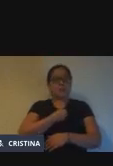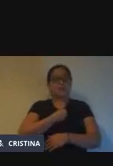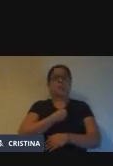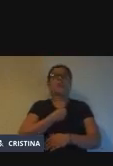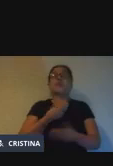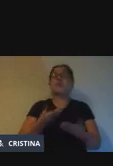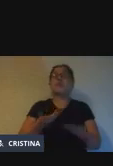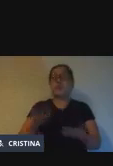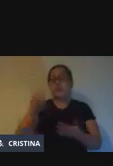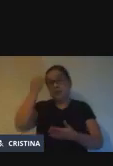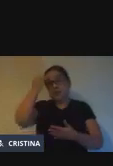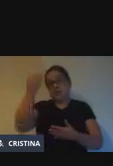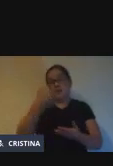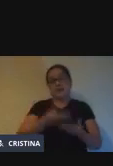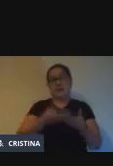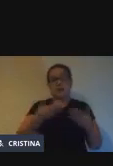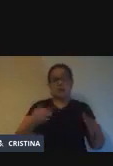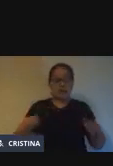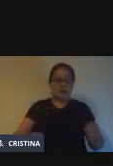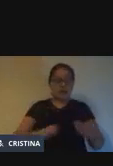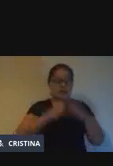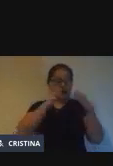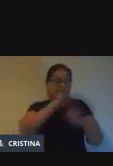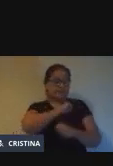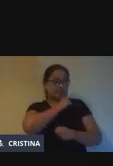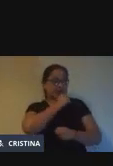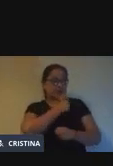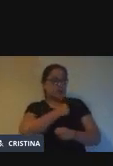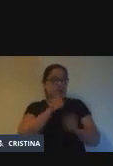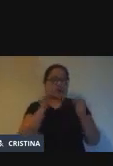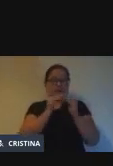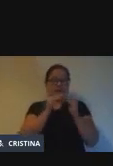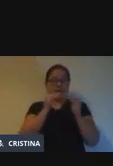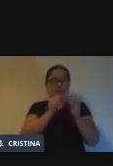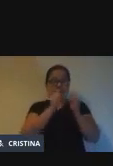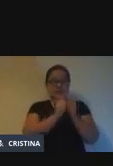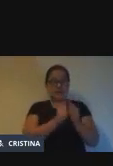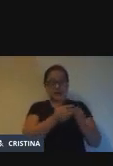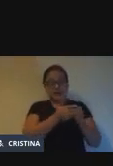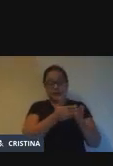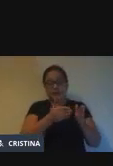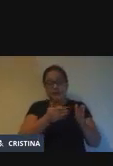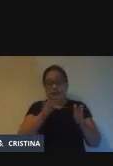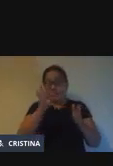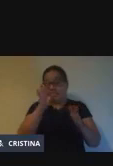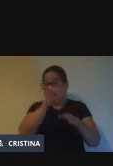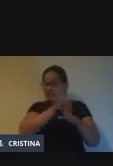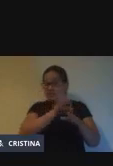cuarentena, vamos a llegar a más de 40 días, donde no